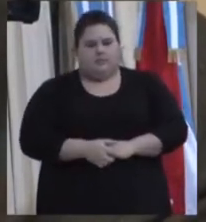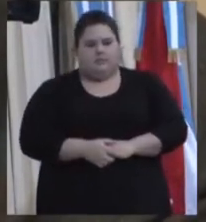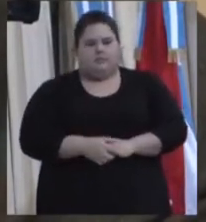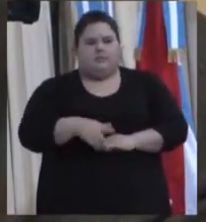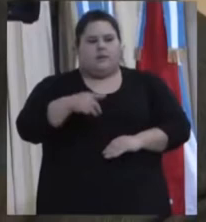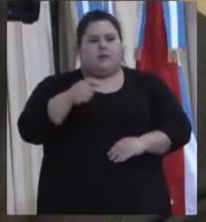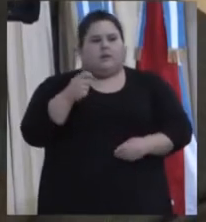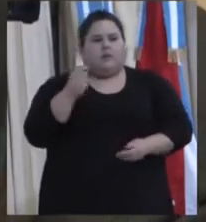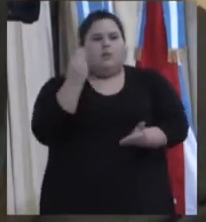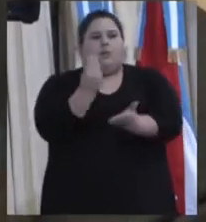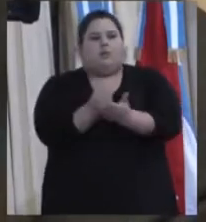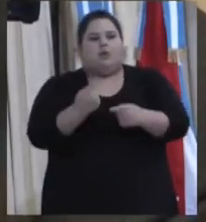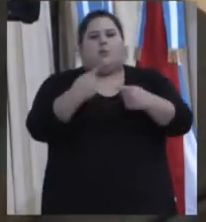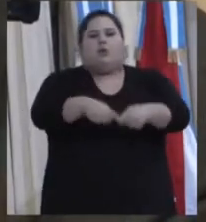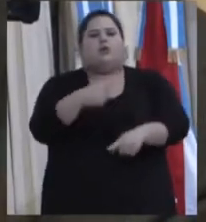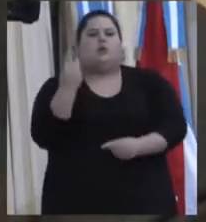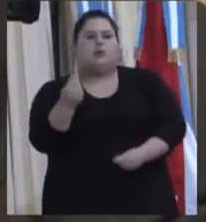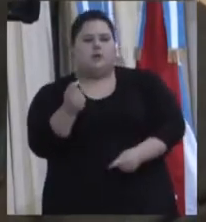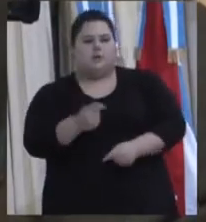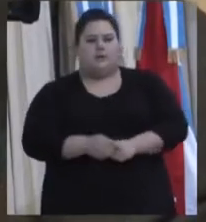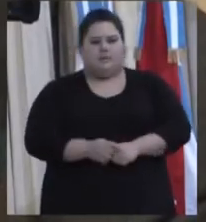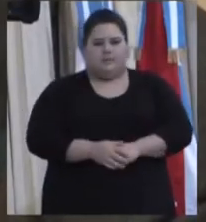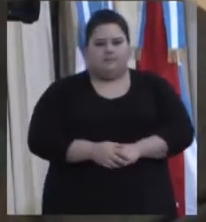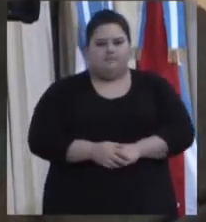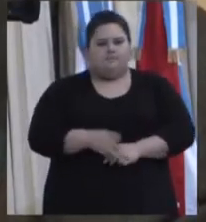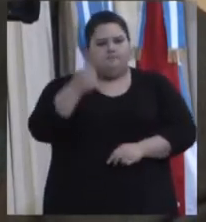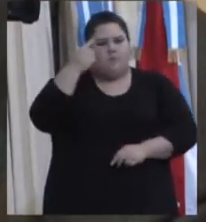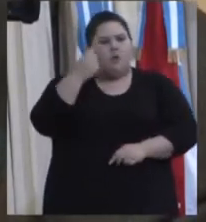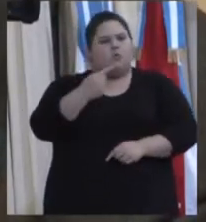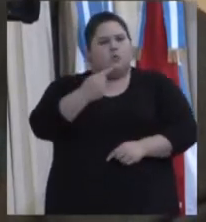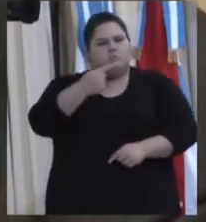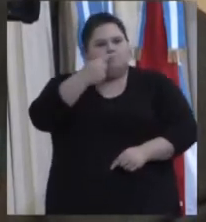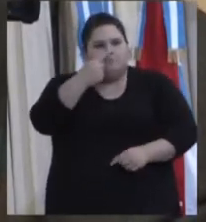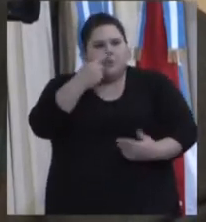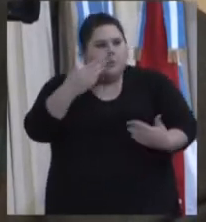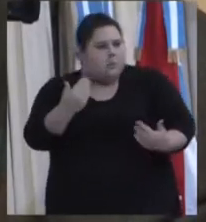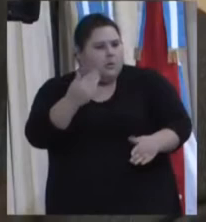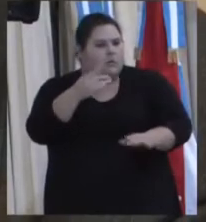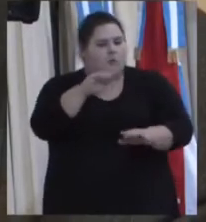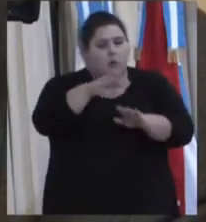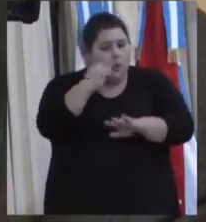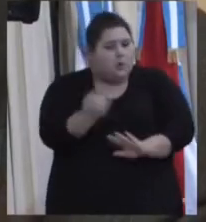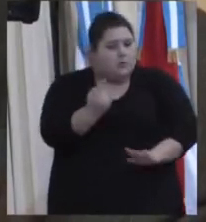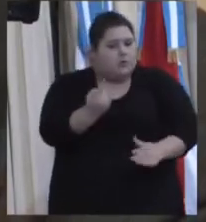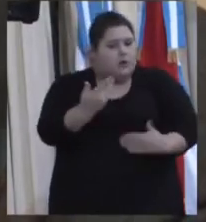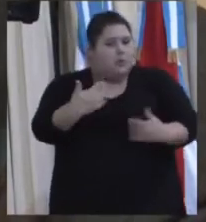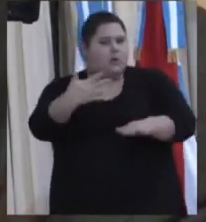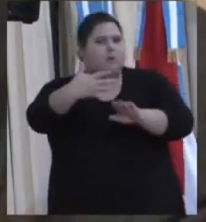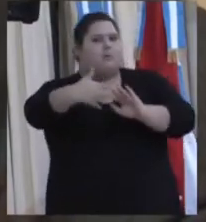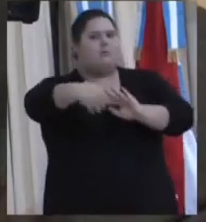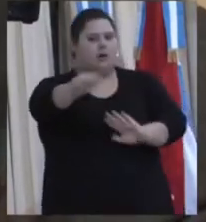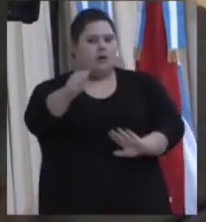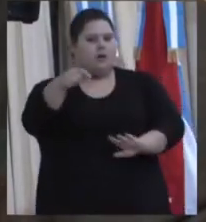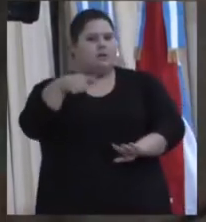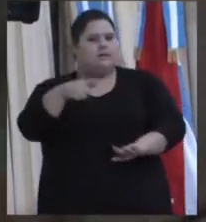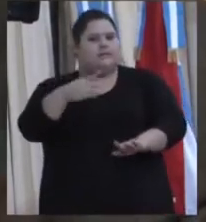el conflicto que tenemos. Pregunto, ¿no sería interesante pensar que la universidad recupere algo de su